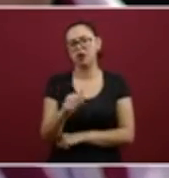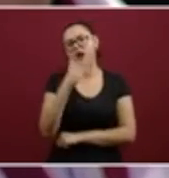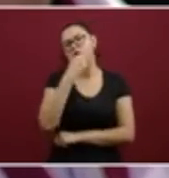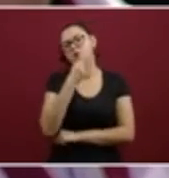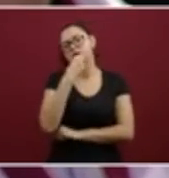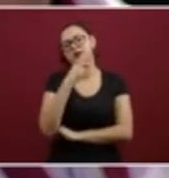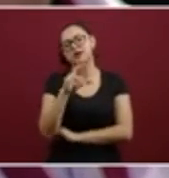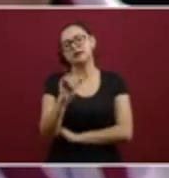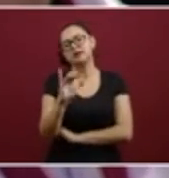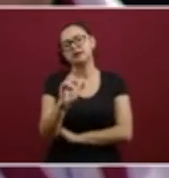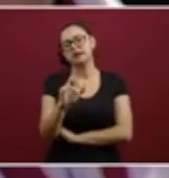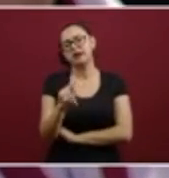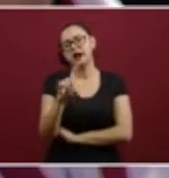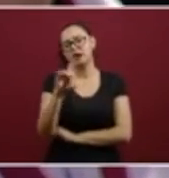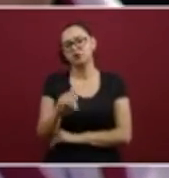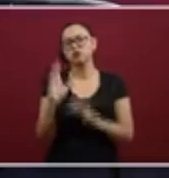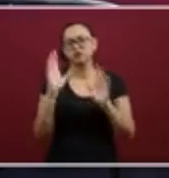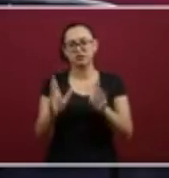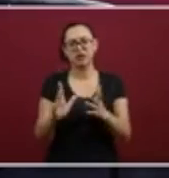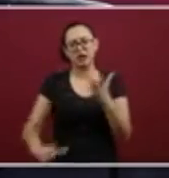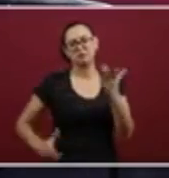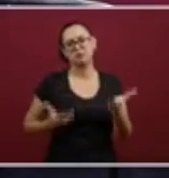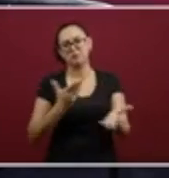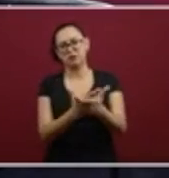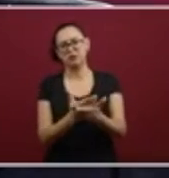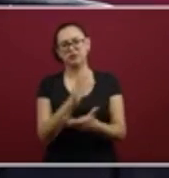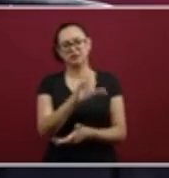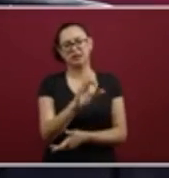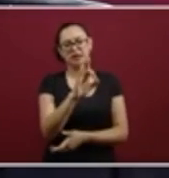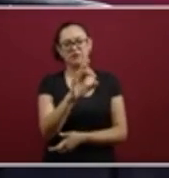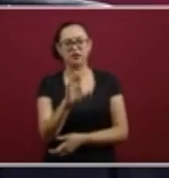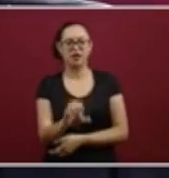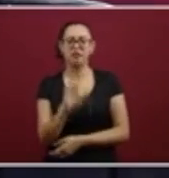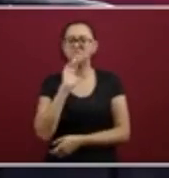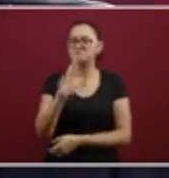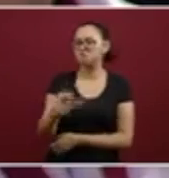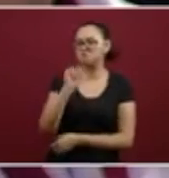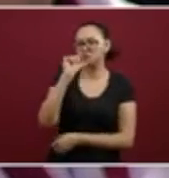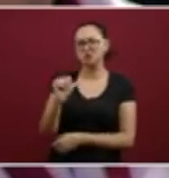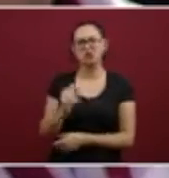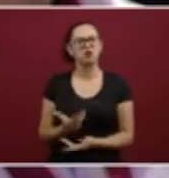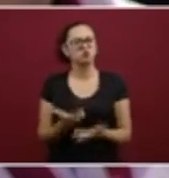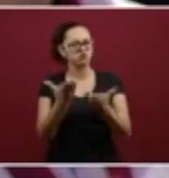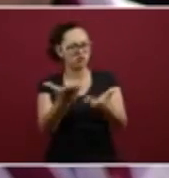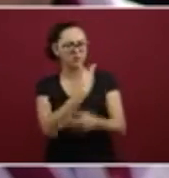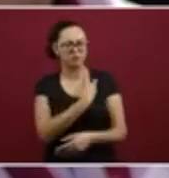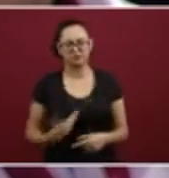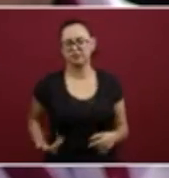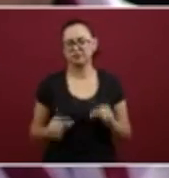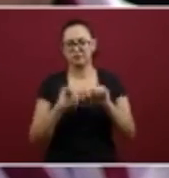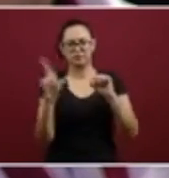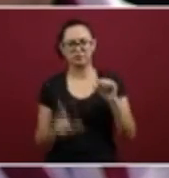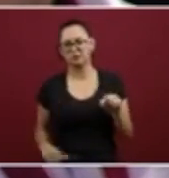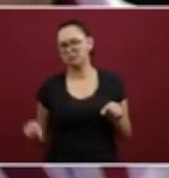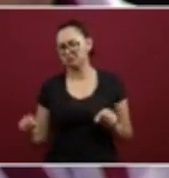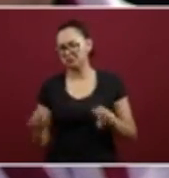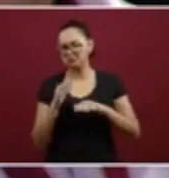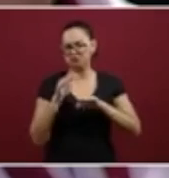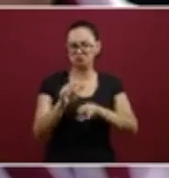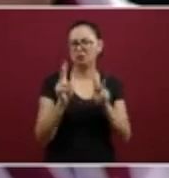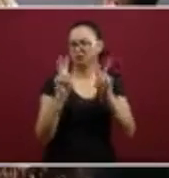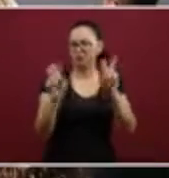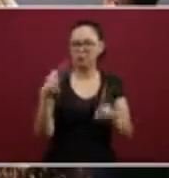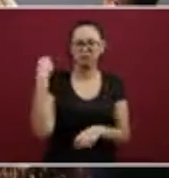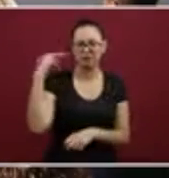Agüet, que ya hizo esta petición a la Comisión Federal de Electricidad, pero no le han respondido. ¿Qué responde usted como presidente de la República en el caso específico